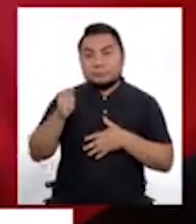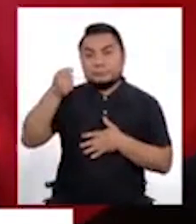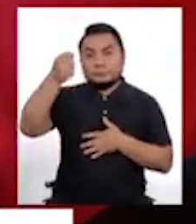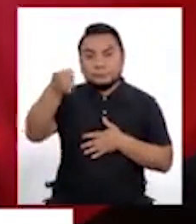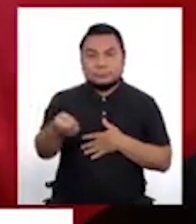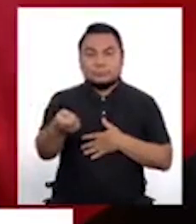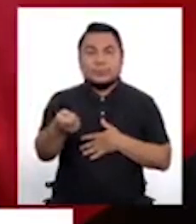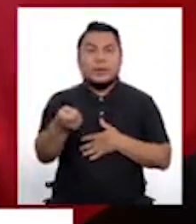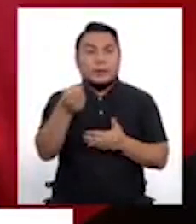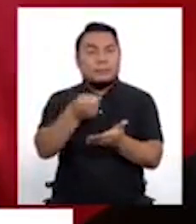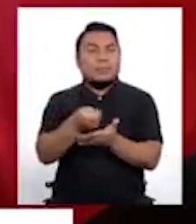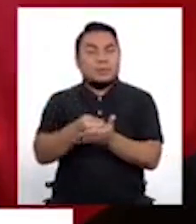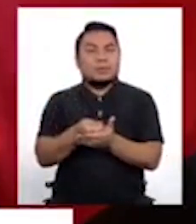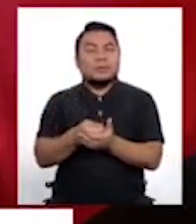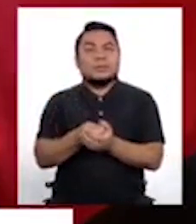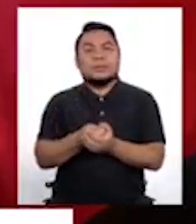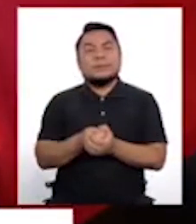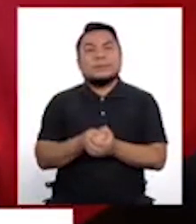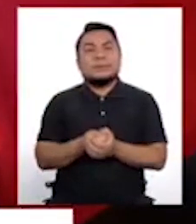de aportes que